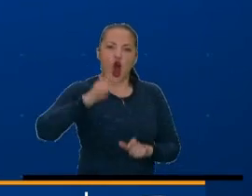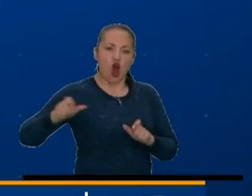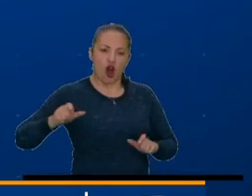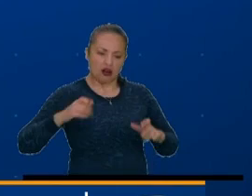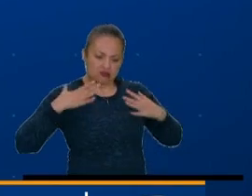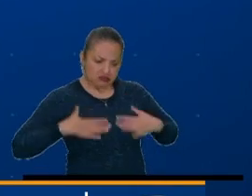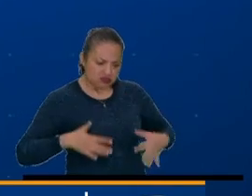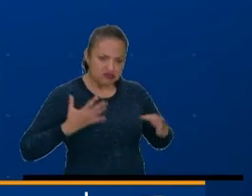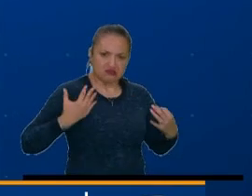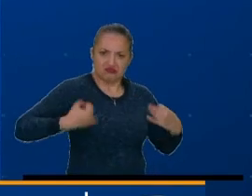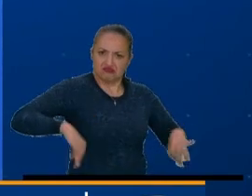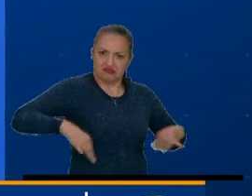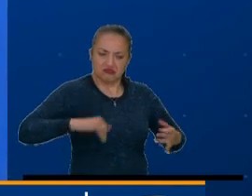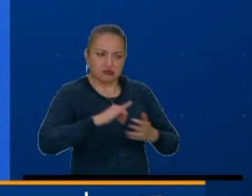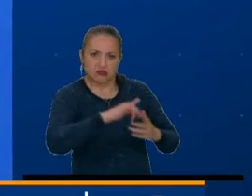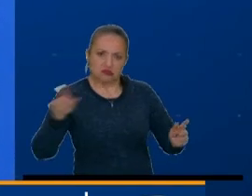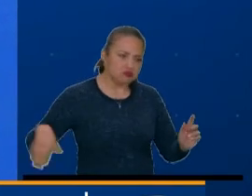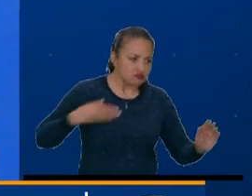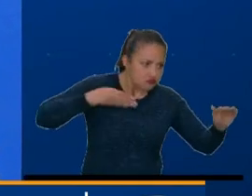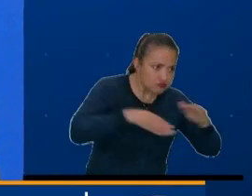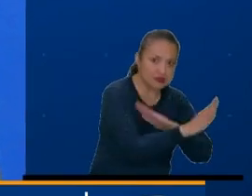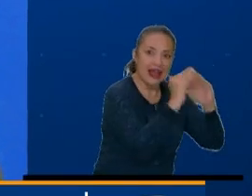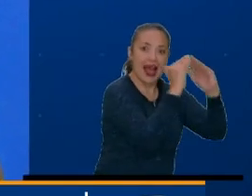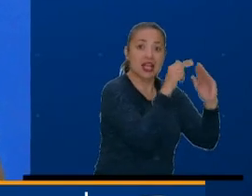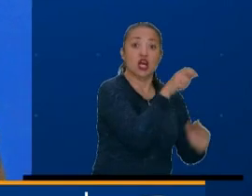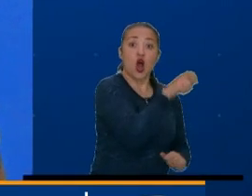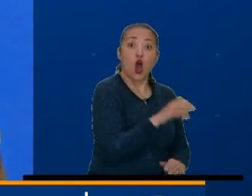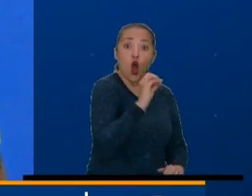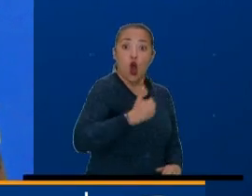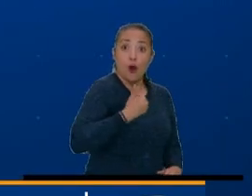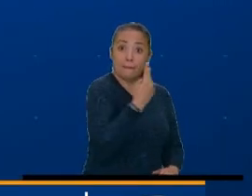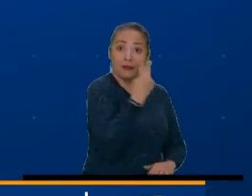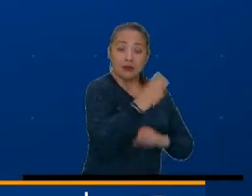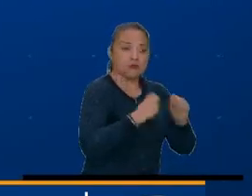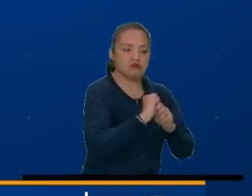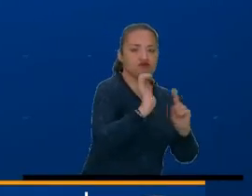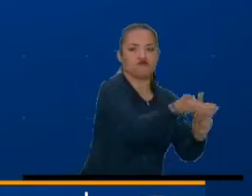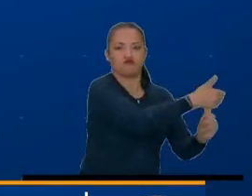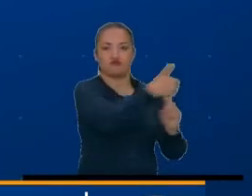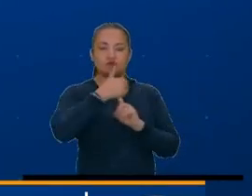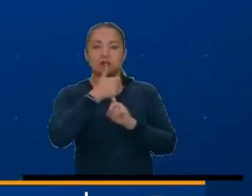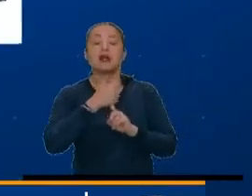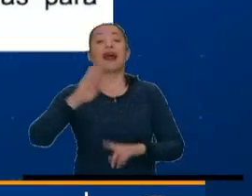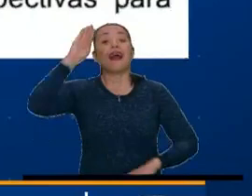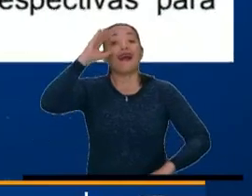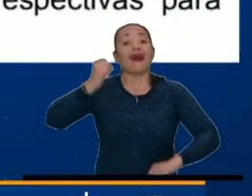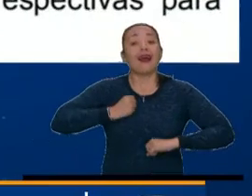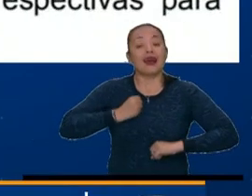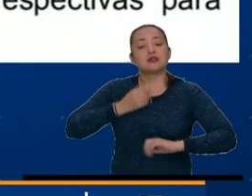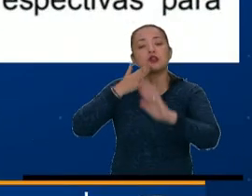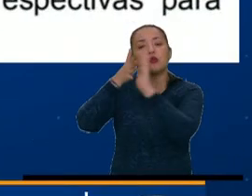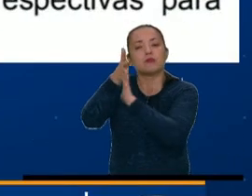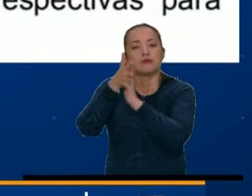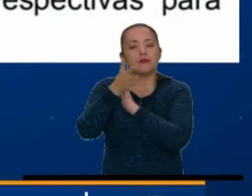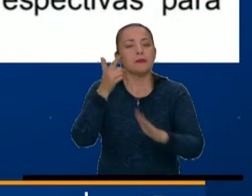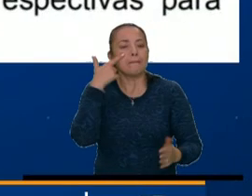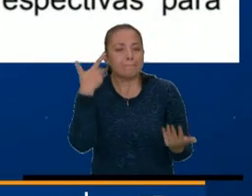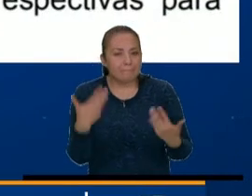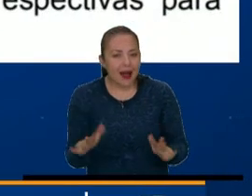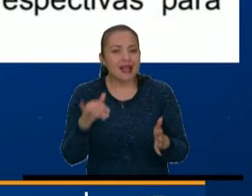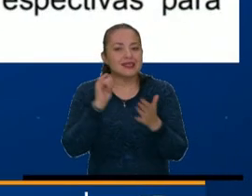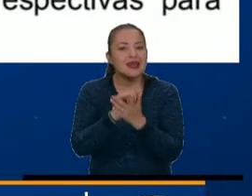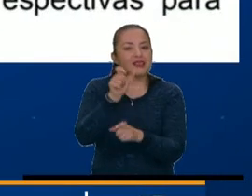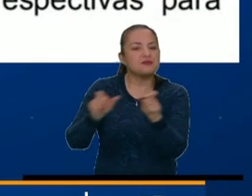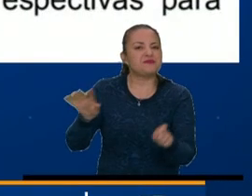largas entraron hasta la vivienda del joven de 22 años y lo privaron de la libertad. El ejército indicó que las primeras versiones señalan que los